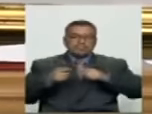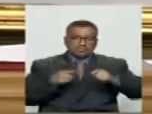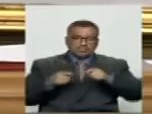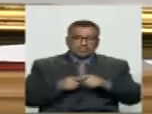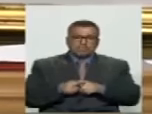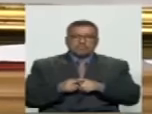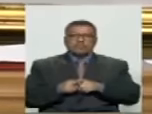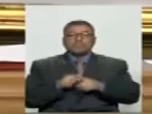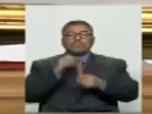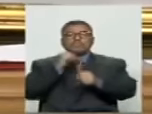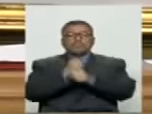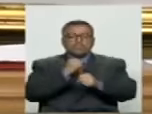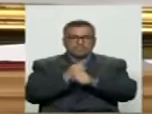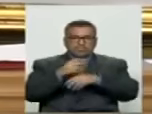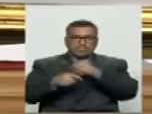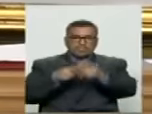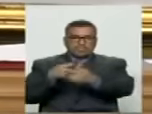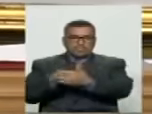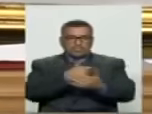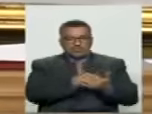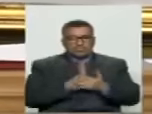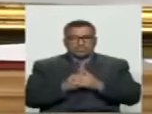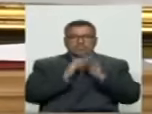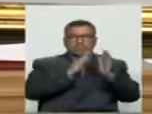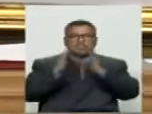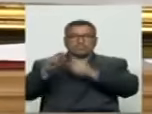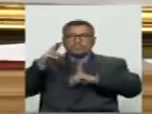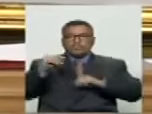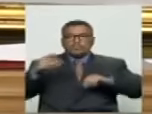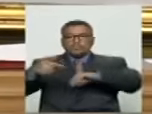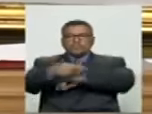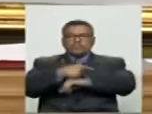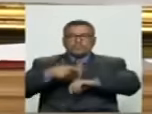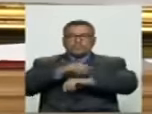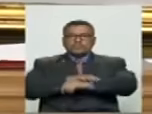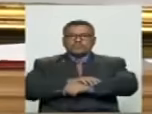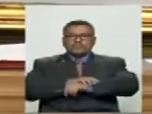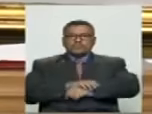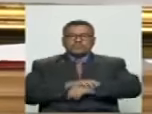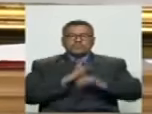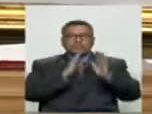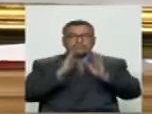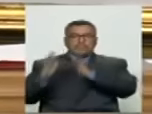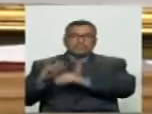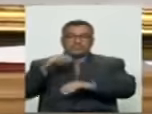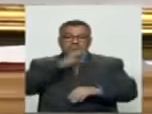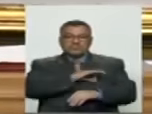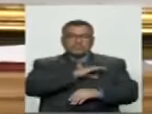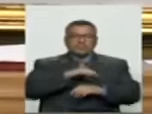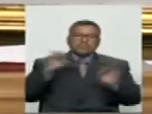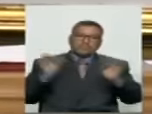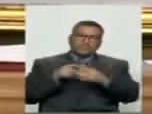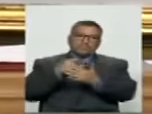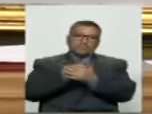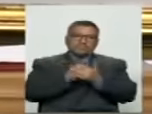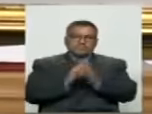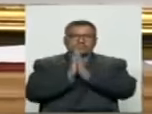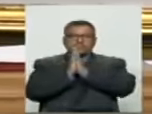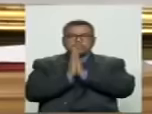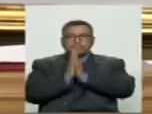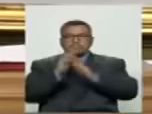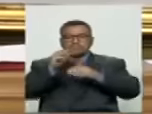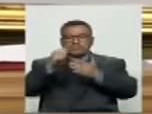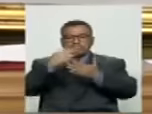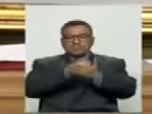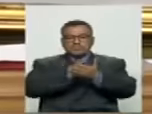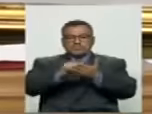regularización, actuación y financiamiento de las organizaciones no gubernamentales y organizaciones sociales sin fines de lucro. Por favor, hágalo